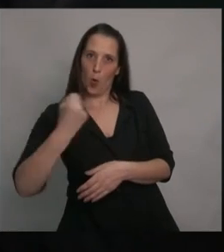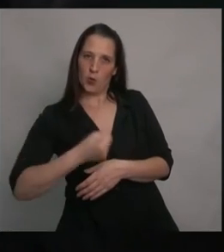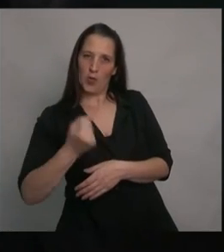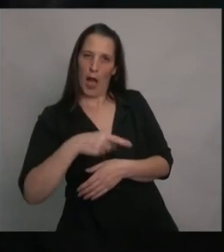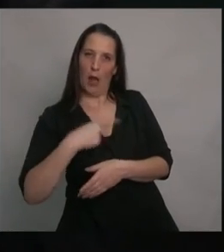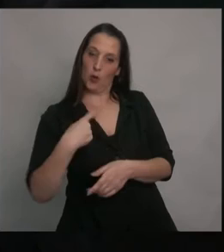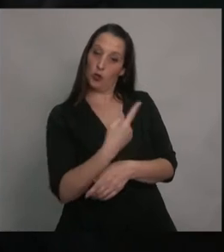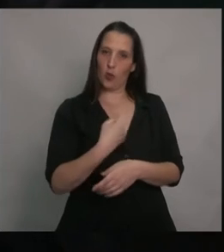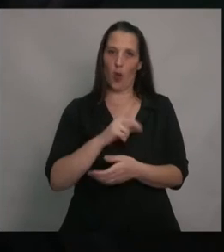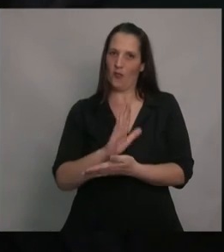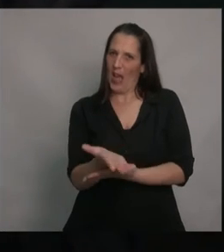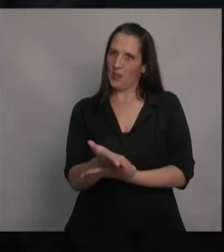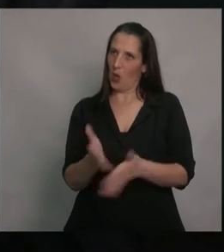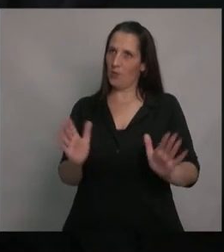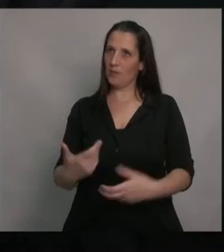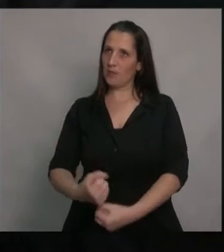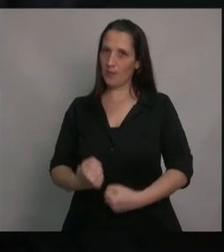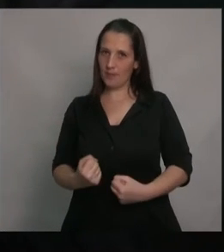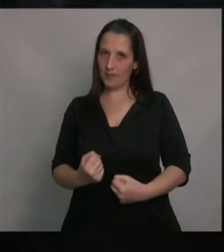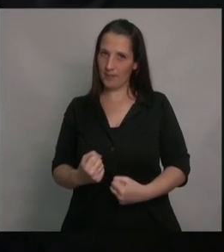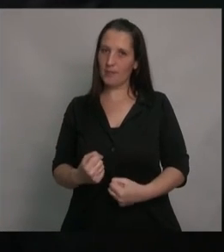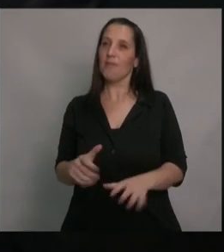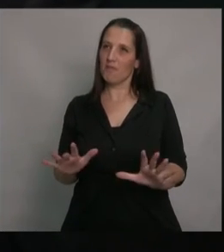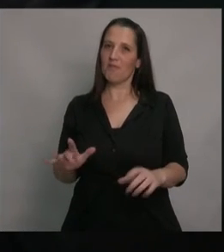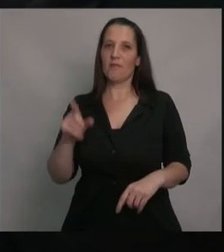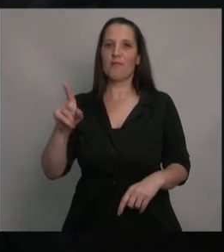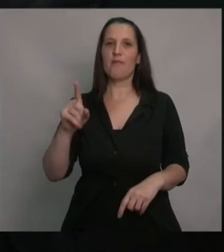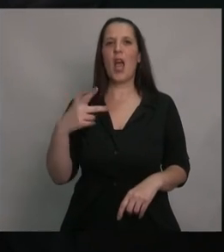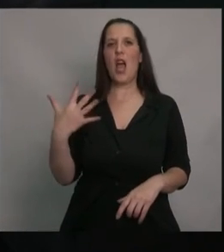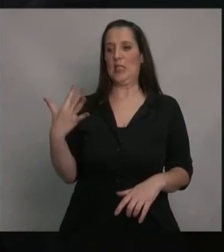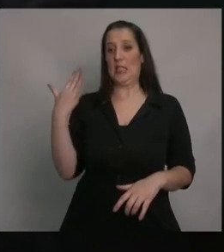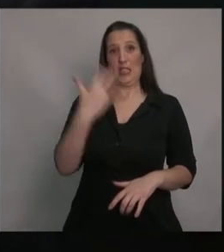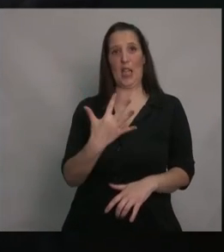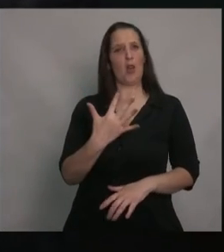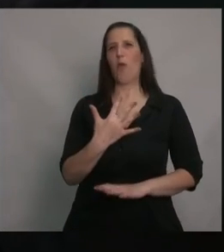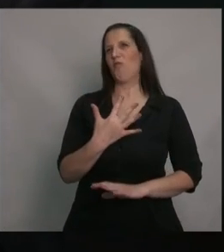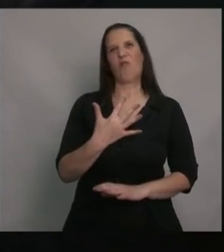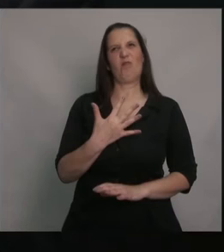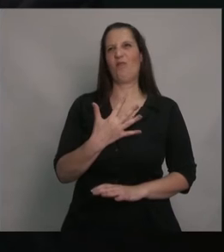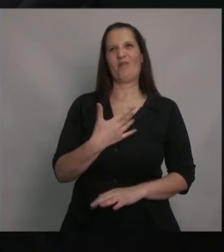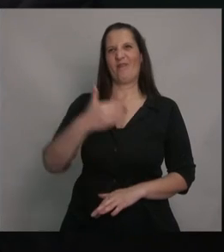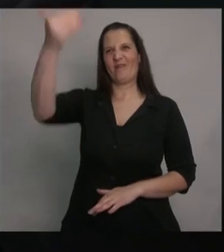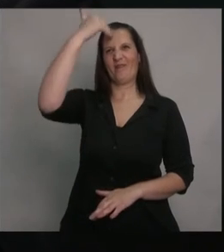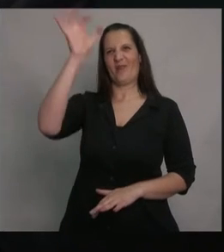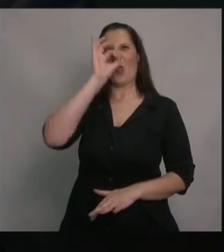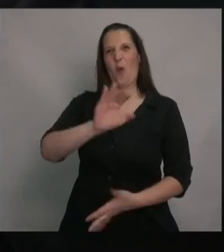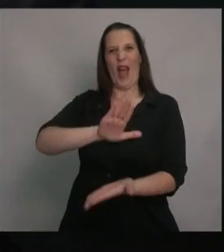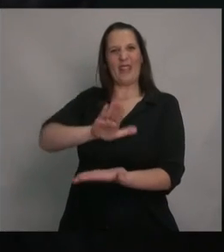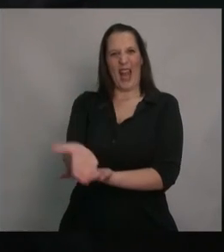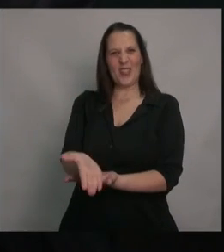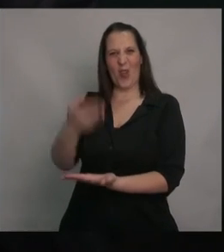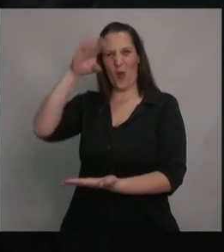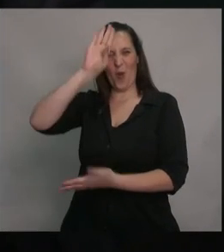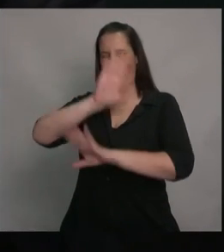A expensas de darnos cualquier cosa. De ahí, obviamente, ninguno de los cinco vamos a traicionar ni jamás traicionaremos a la Revolución